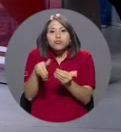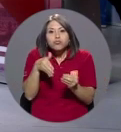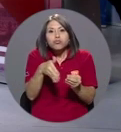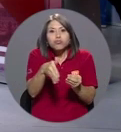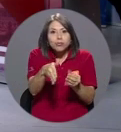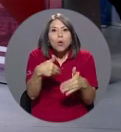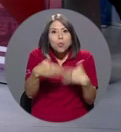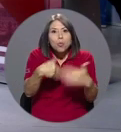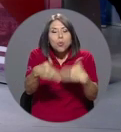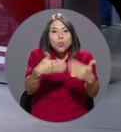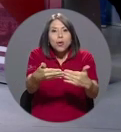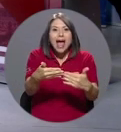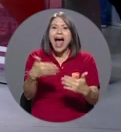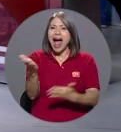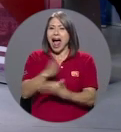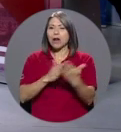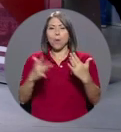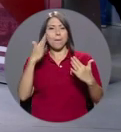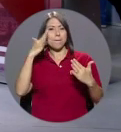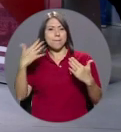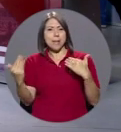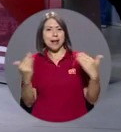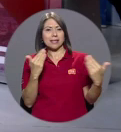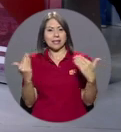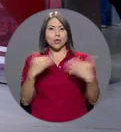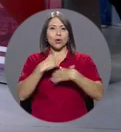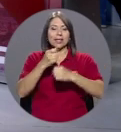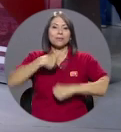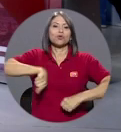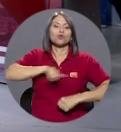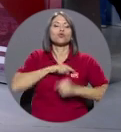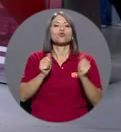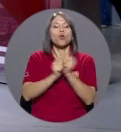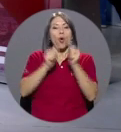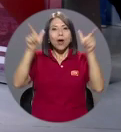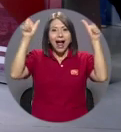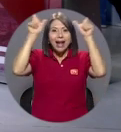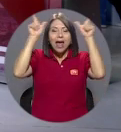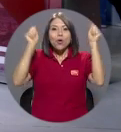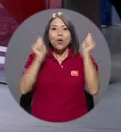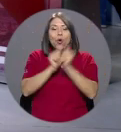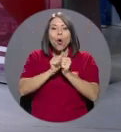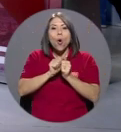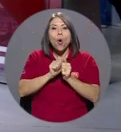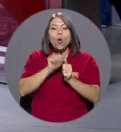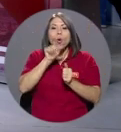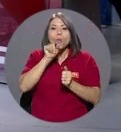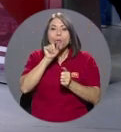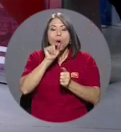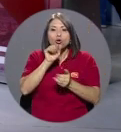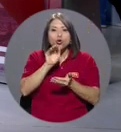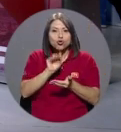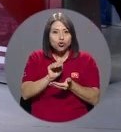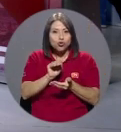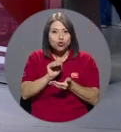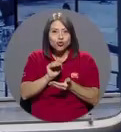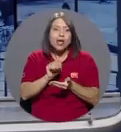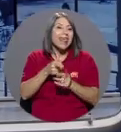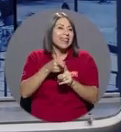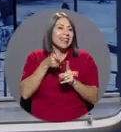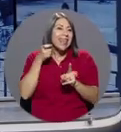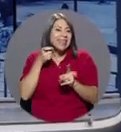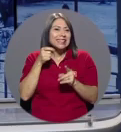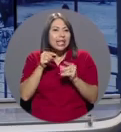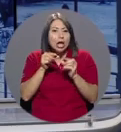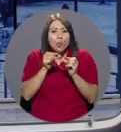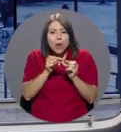a lo que hacemos con el ganado, lo que hacemos con los pollos. Los obtenemos desde el huevo, los vamos desarrollando poco